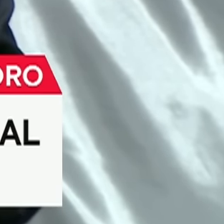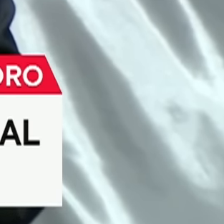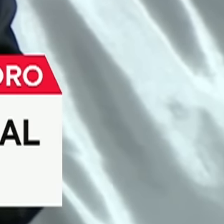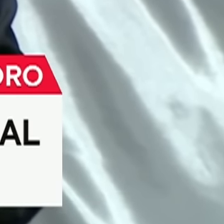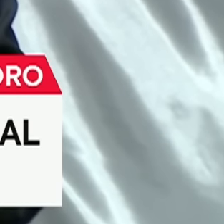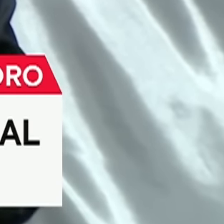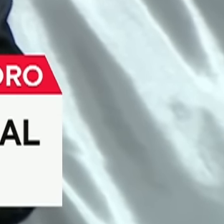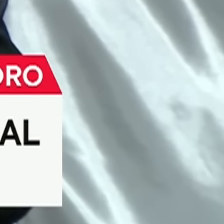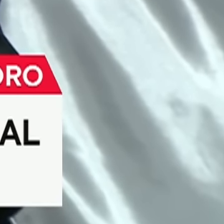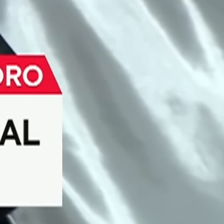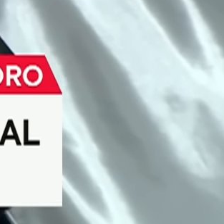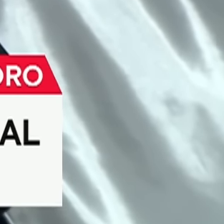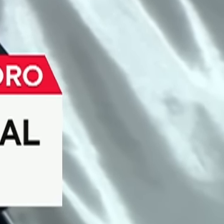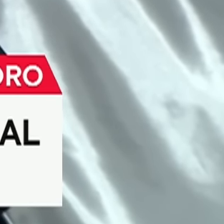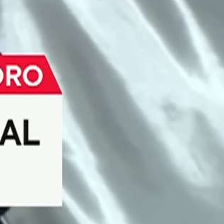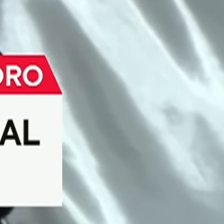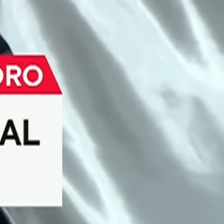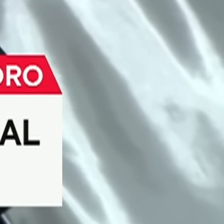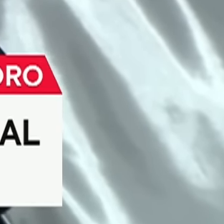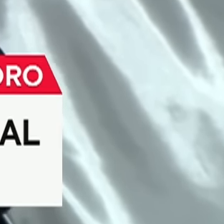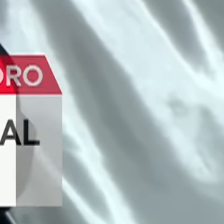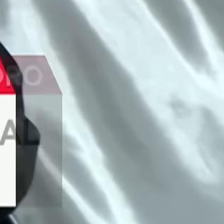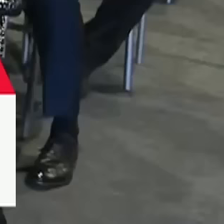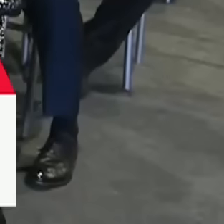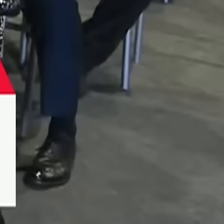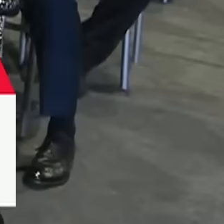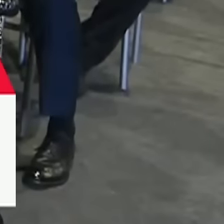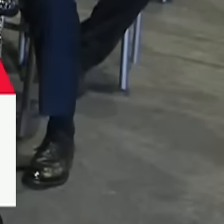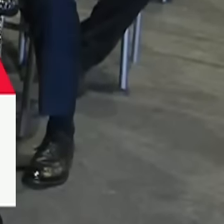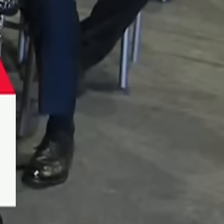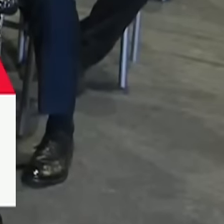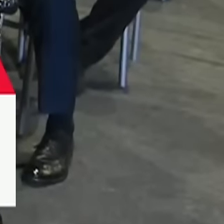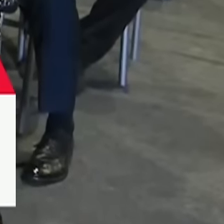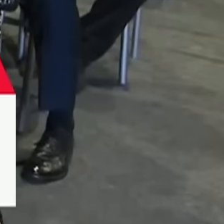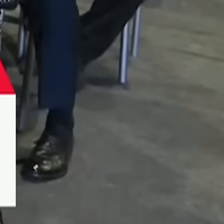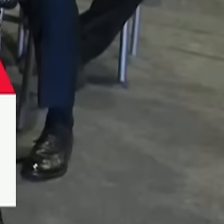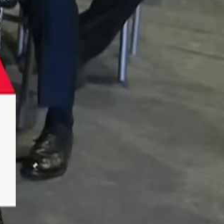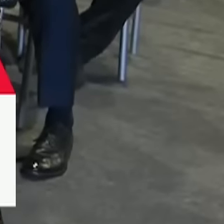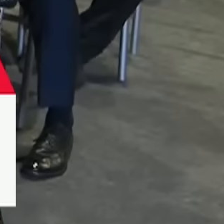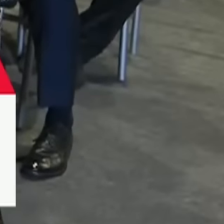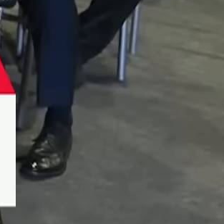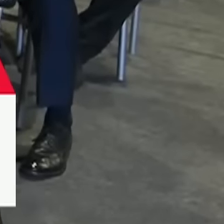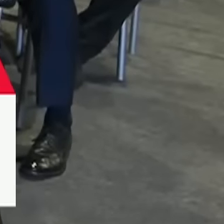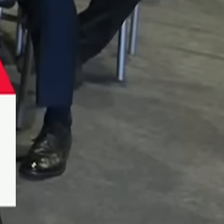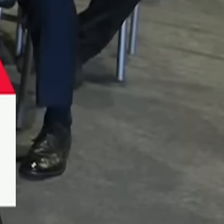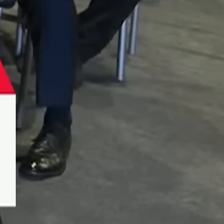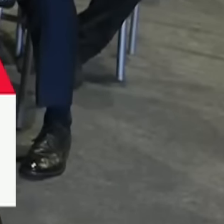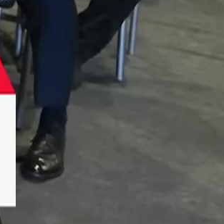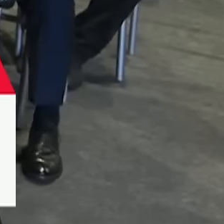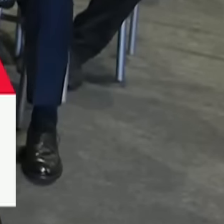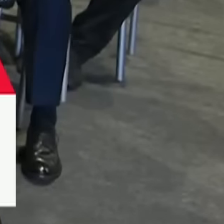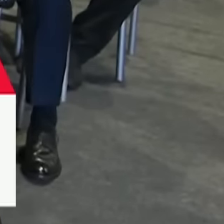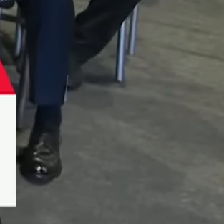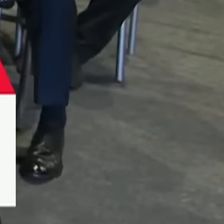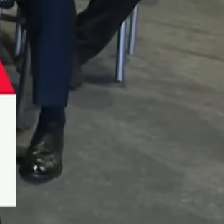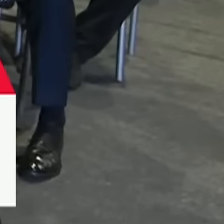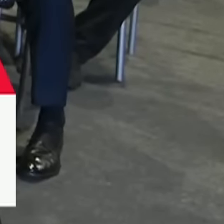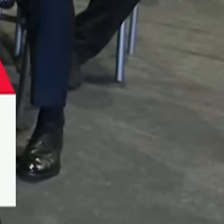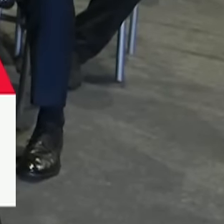países del sudeste asiático y como ha sido seguido por algunos países de nuestra región, quienes